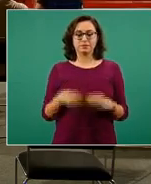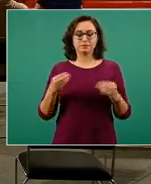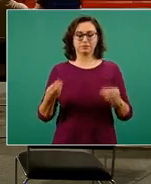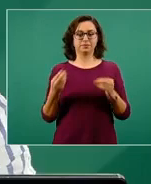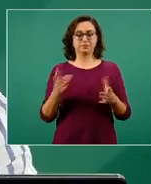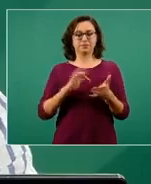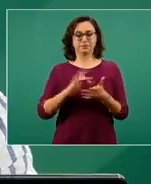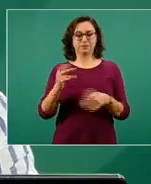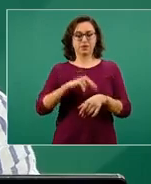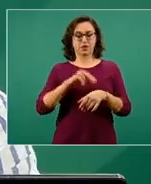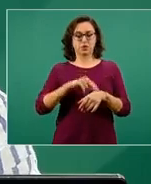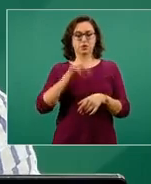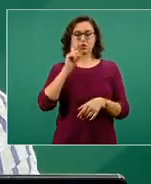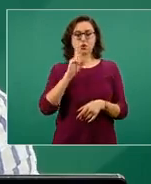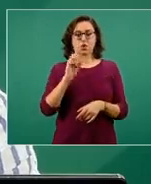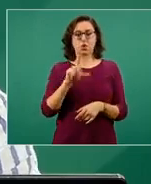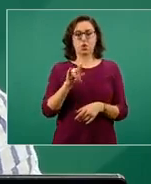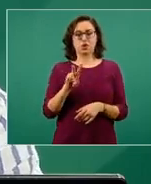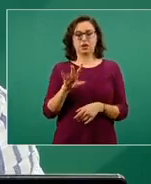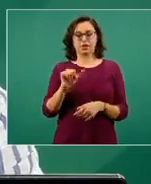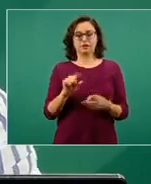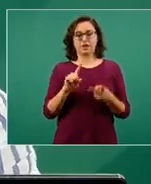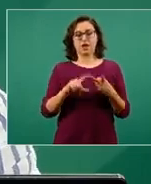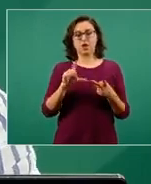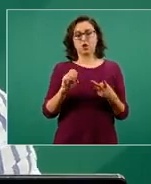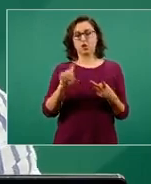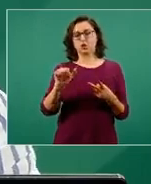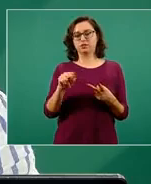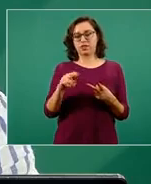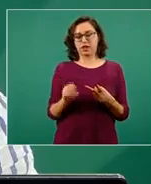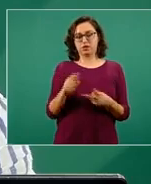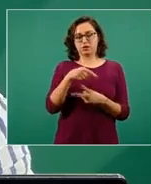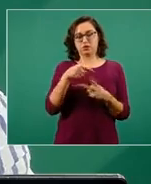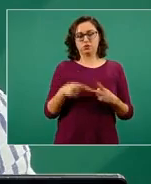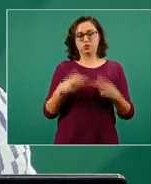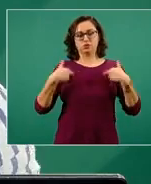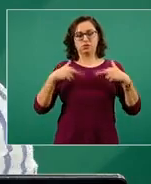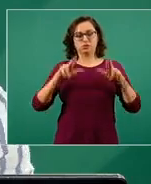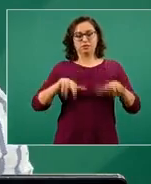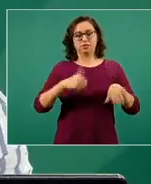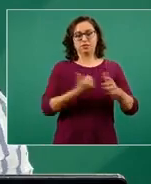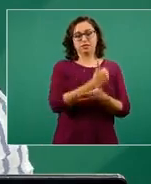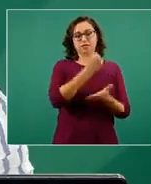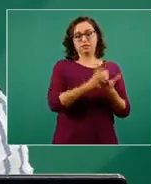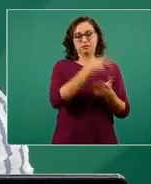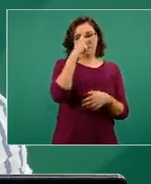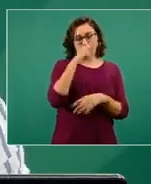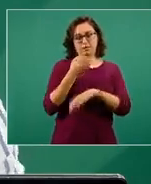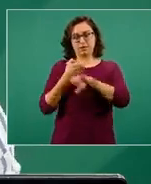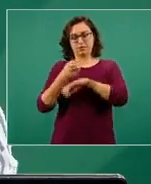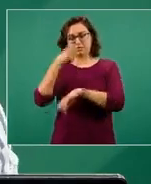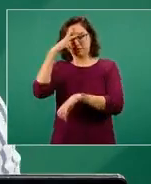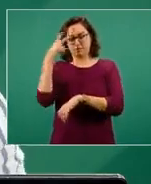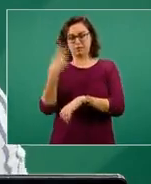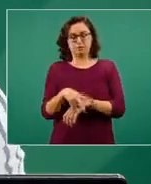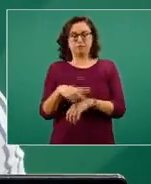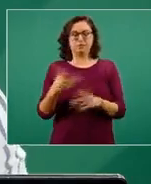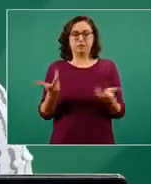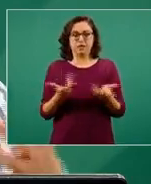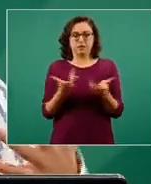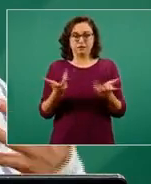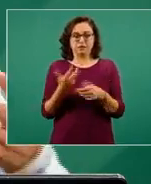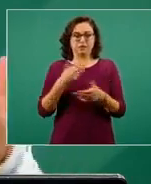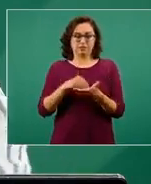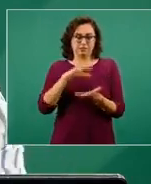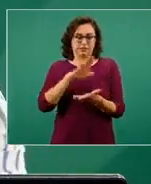agradecemos muchísimo a la doctora Oliva López Arellano, al doctor Javier Lozano, quien representa a la Ciudad de México, al Estado de México, en esta acción